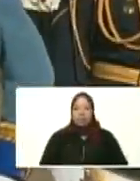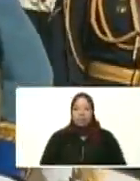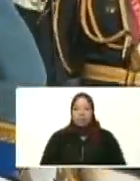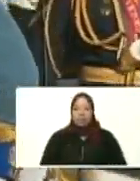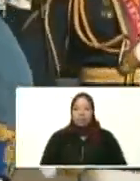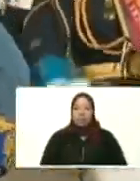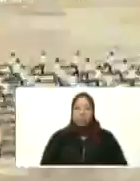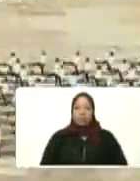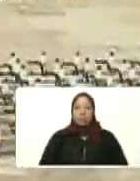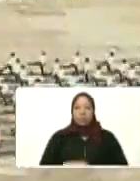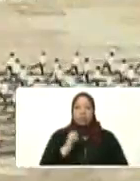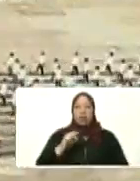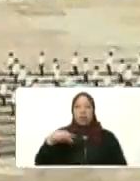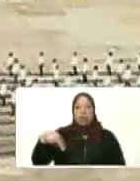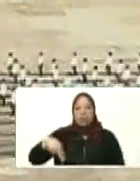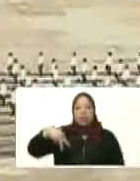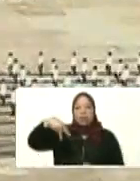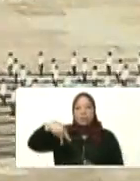¡Mar!